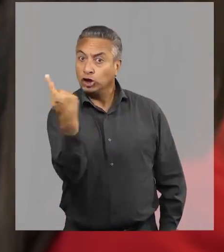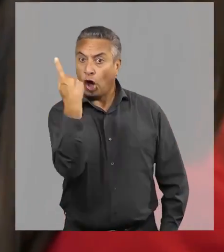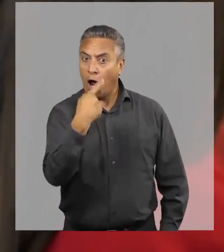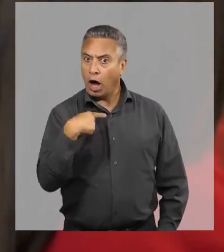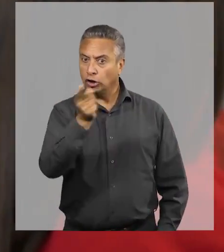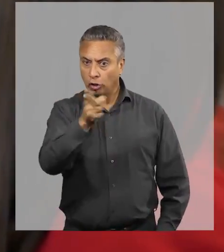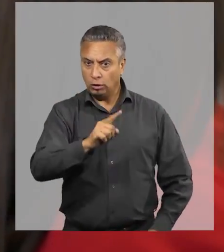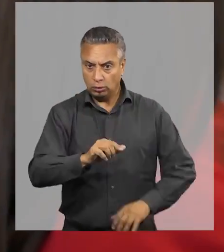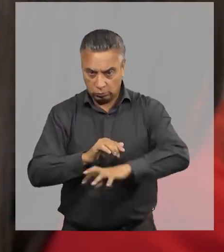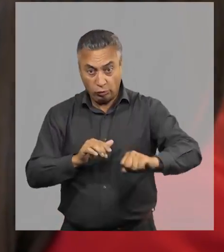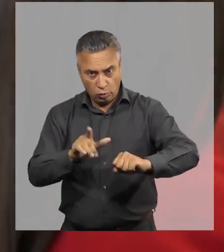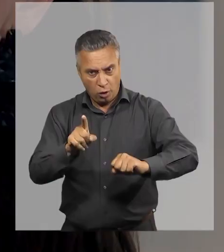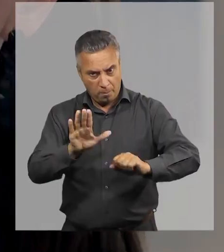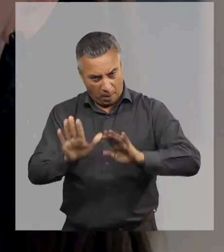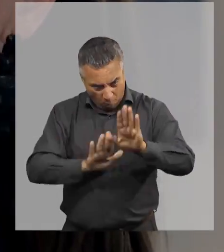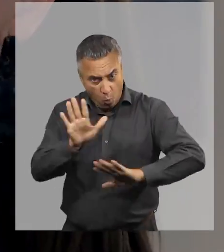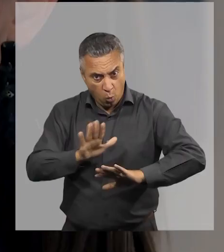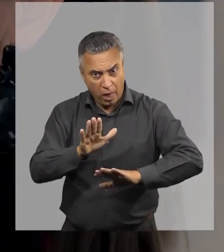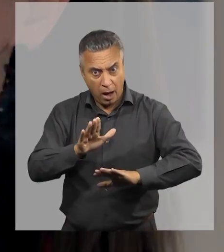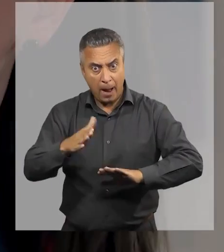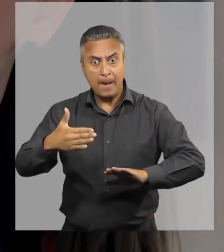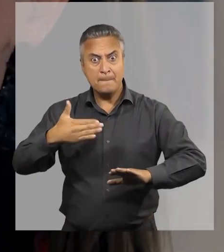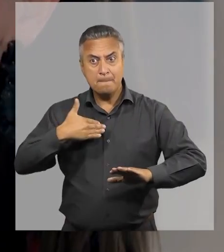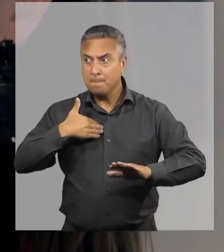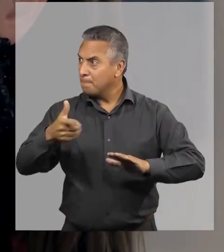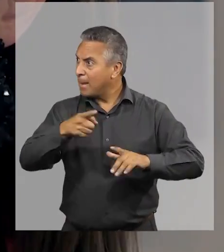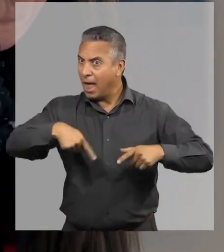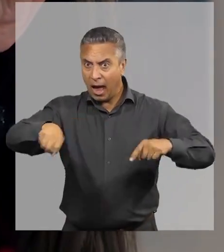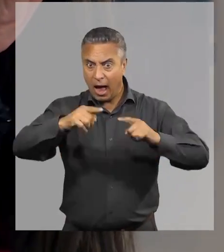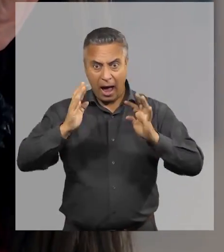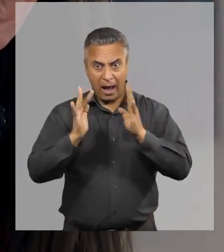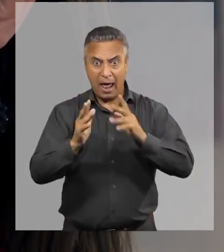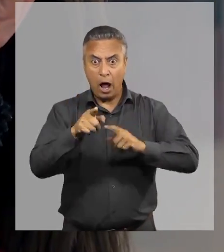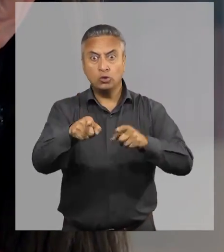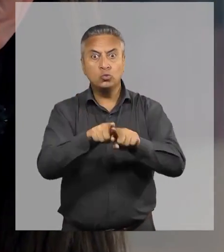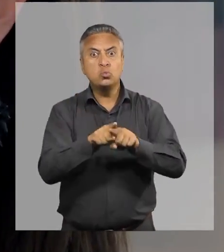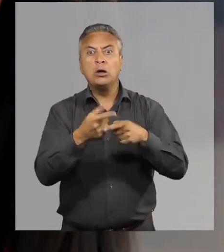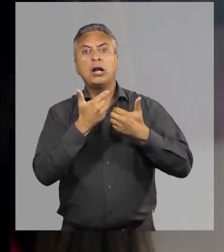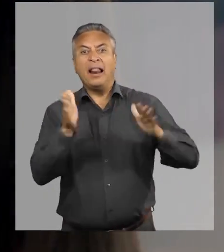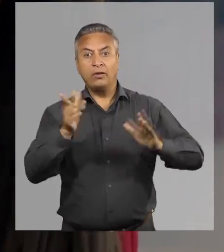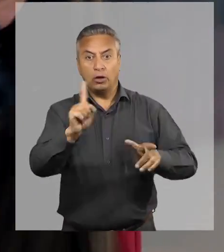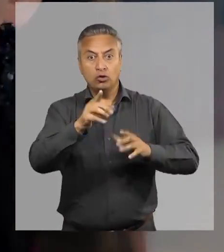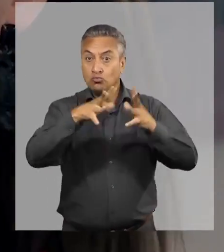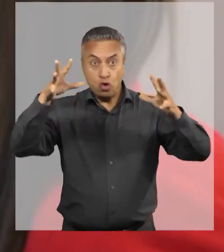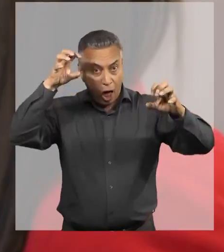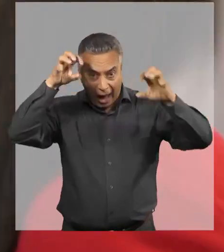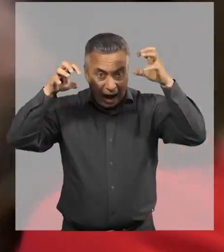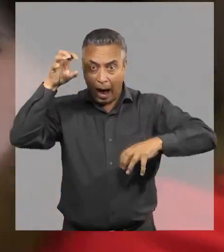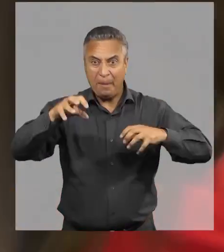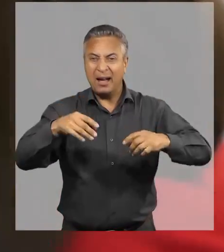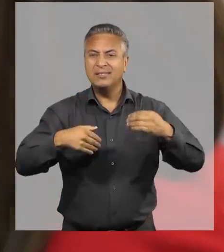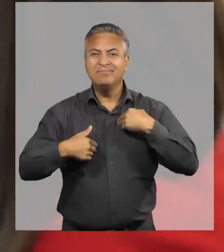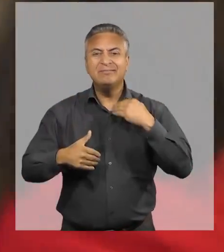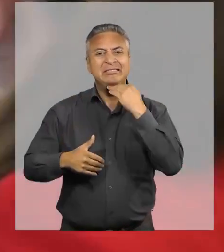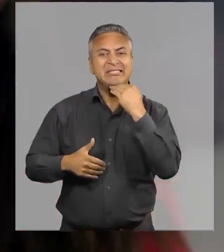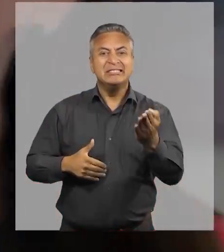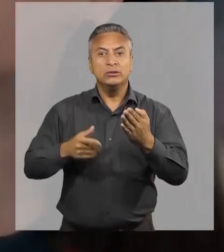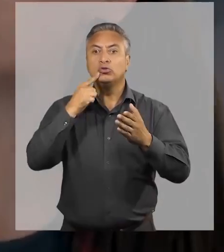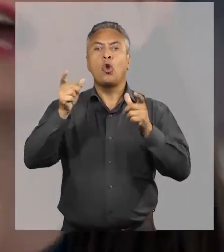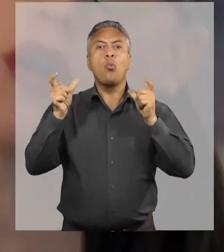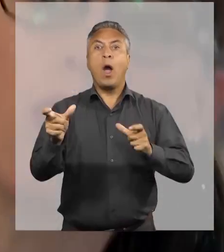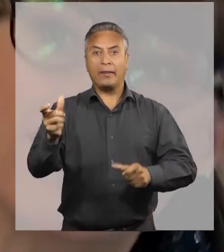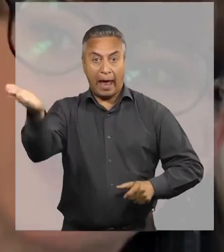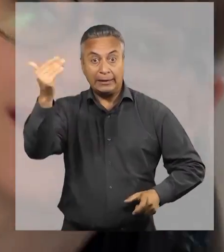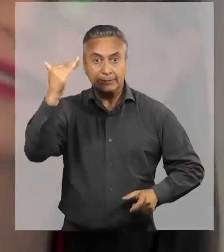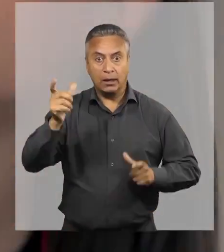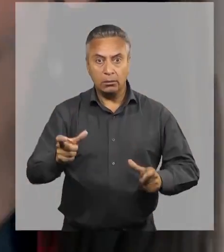Vos no me vas a dejar hablando sola, ¿me escuchaste? Oye, un poco más de cuidado. Estás en mi galería, no puedes tratarme como tú quieras. Está lleno de cámaras y en cualquier